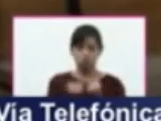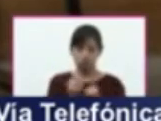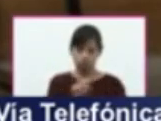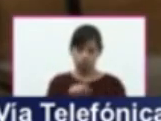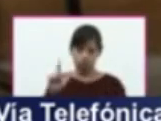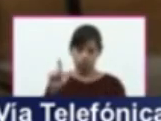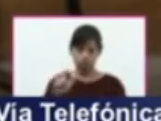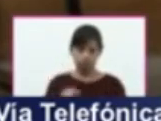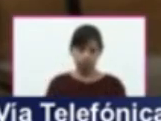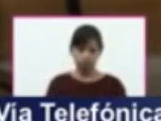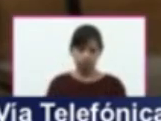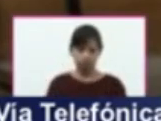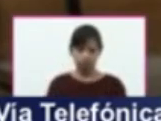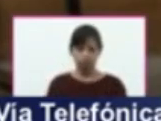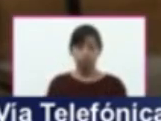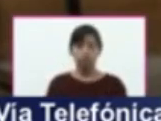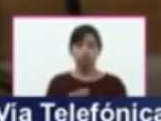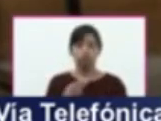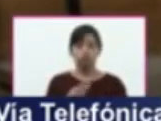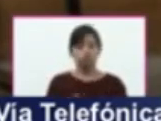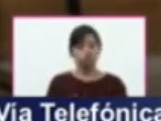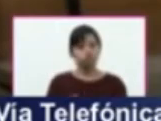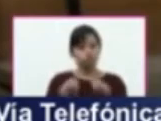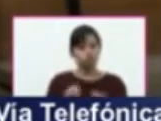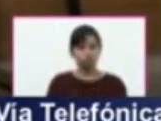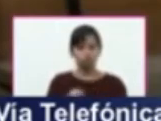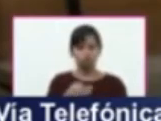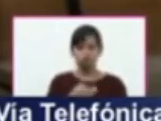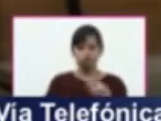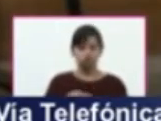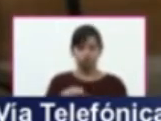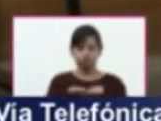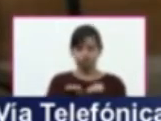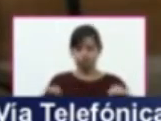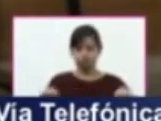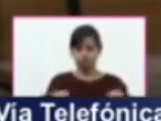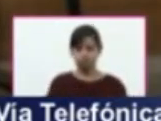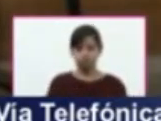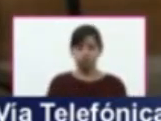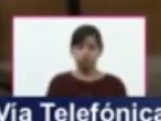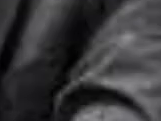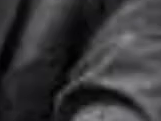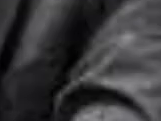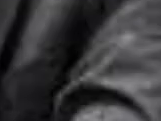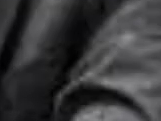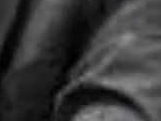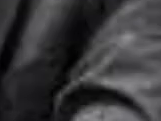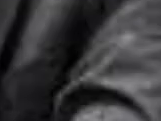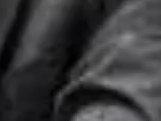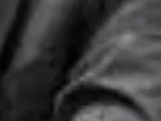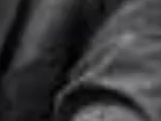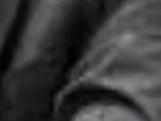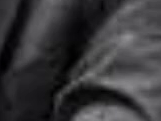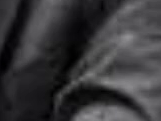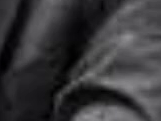lengua, tartamudea, no sabe cómo descalificar su propia encuesta. Vamos a ir al video. Publica